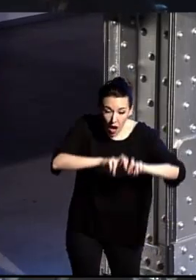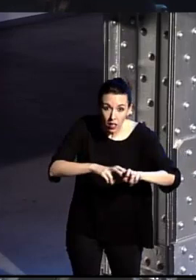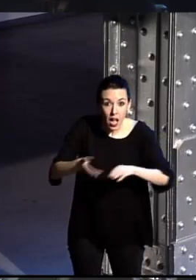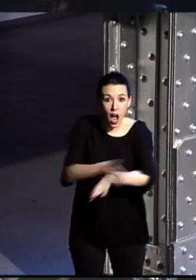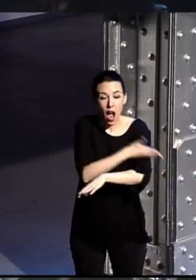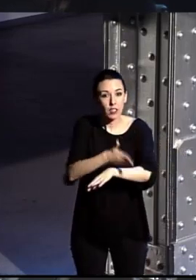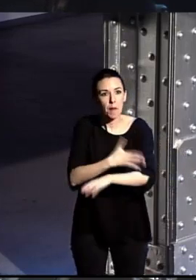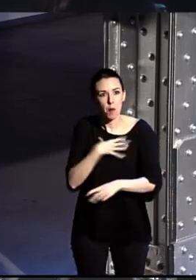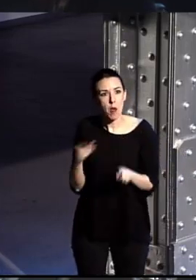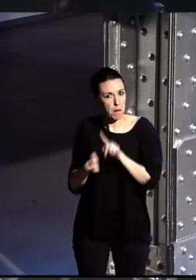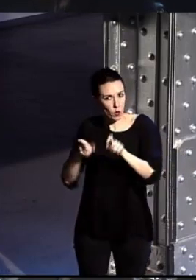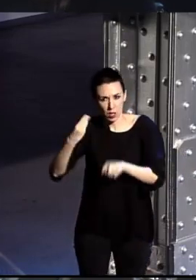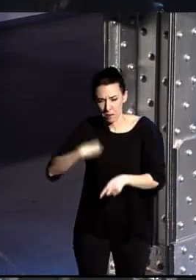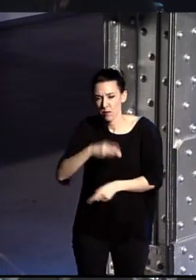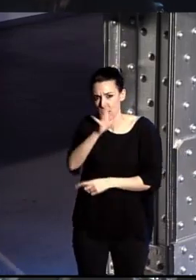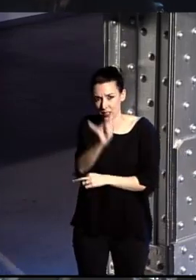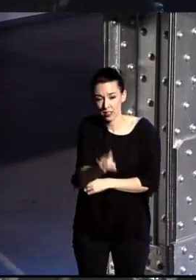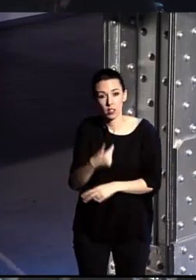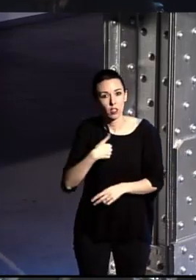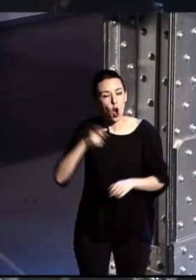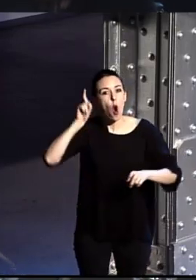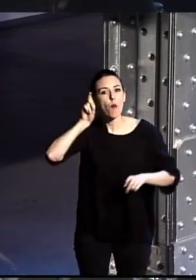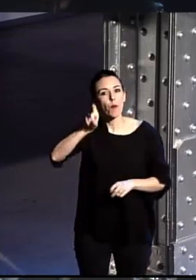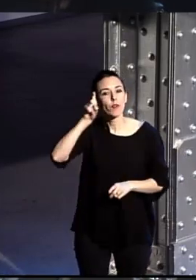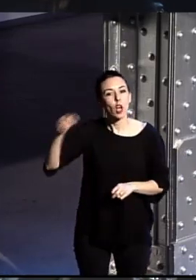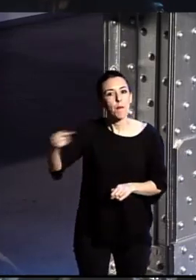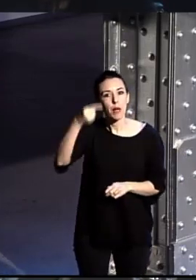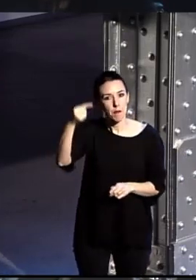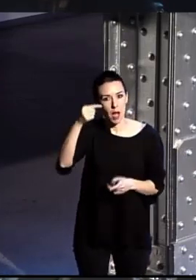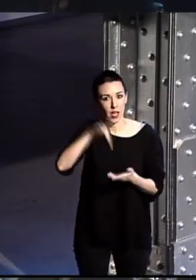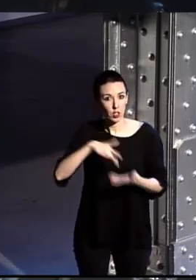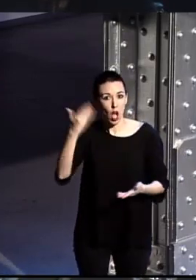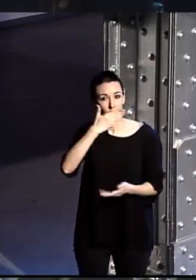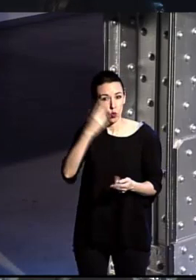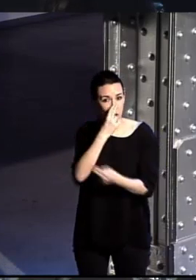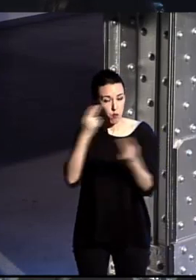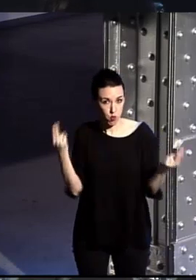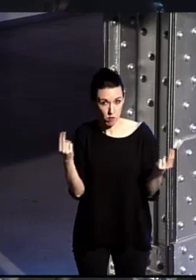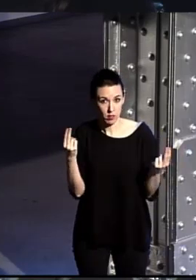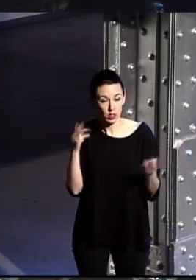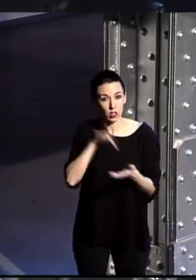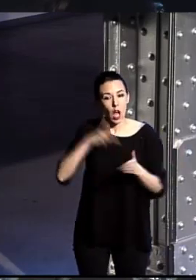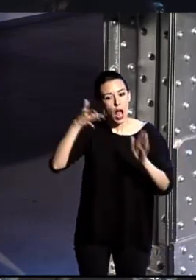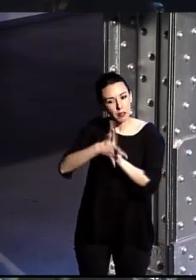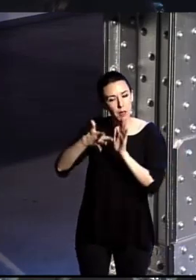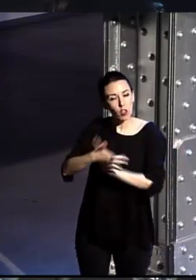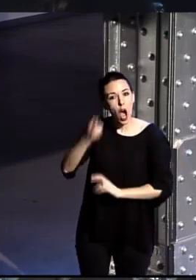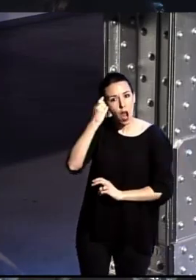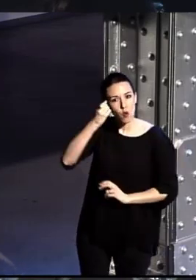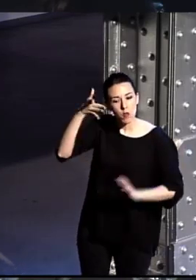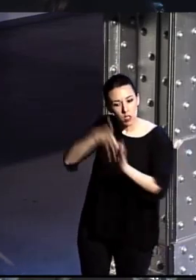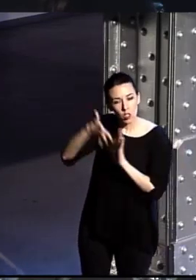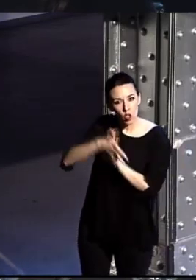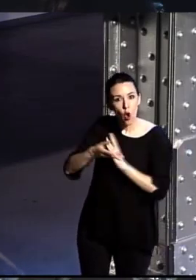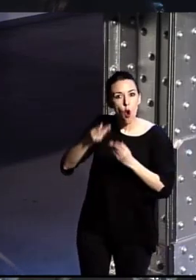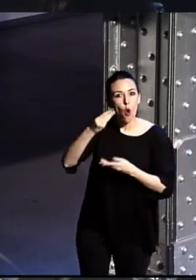me podía haber hecho la misma pregunta, ¿eh? Yo soy profesora de primaria de la escuela pública y explicando a mis alumnos los